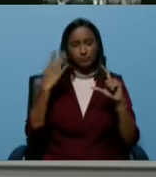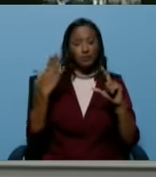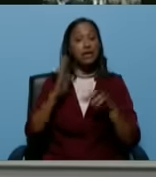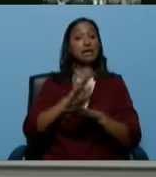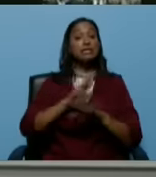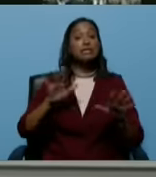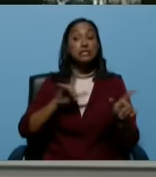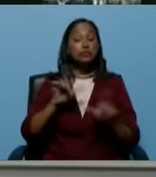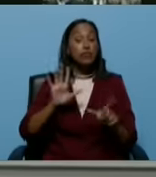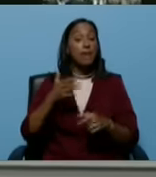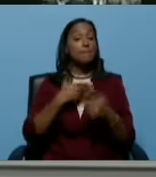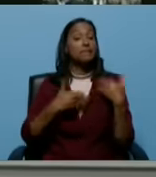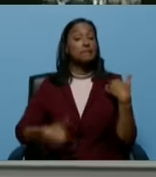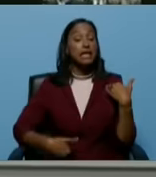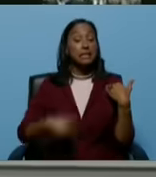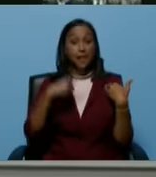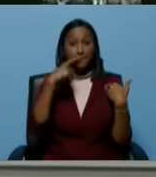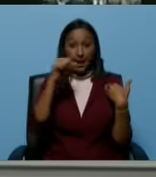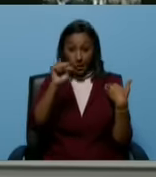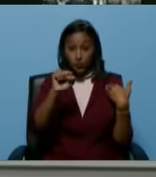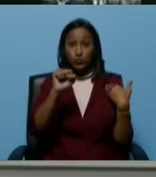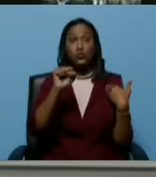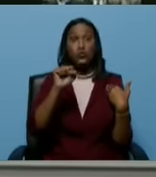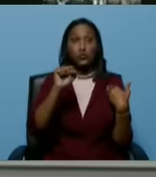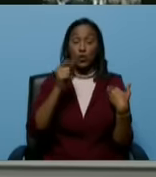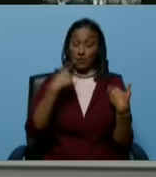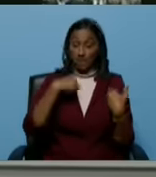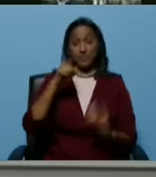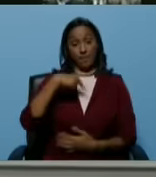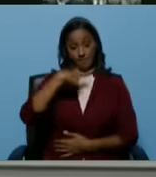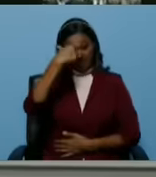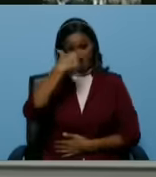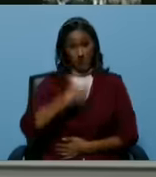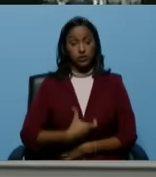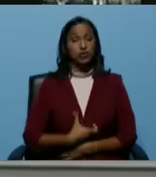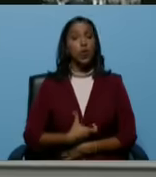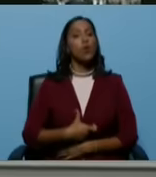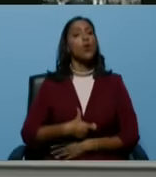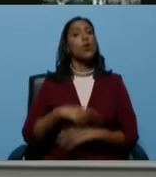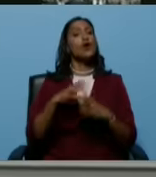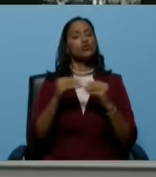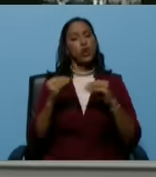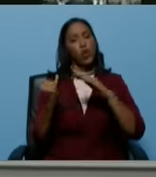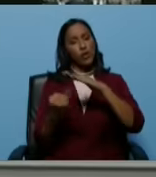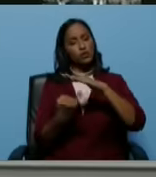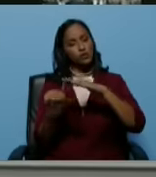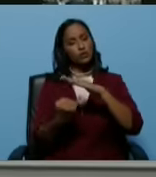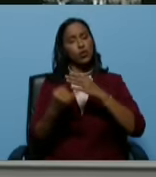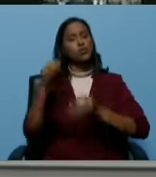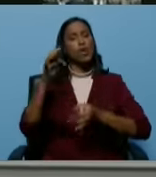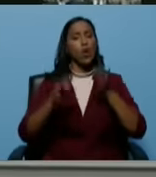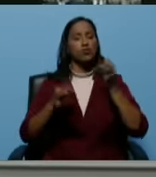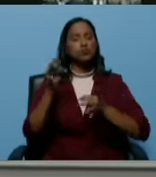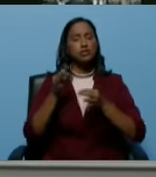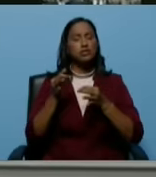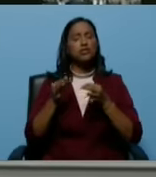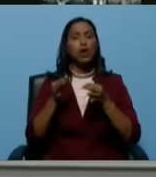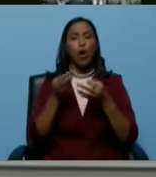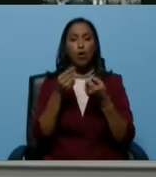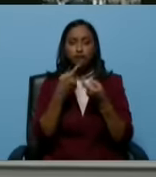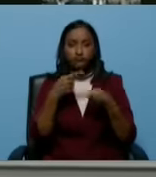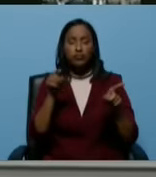Maduro, nuestra persona y los órganos auxiliares de justicia habían difundido